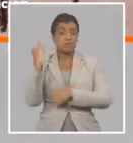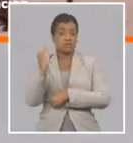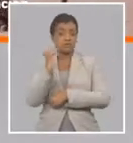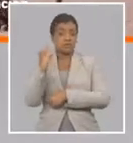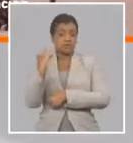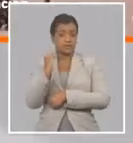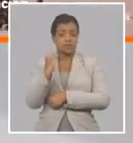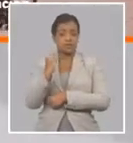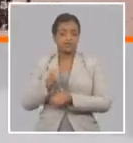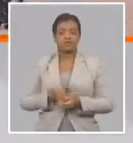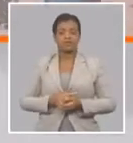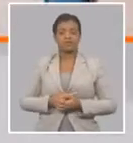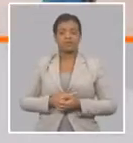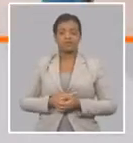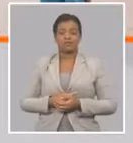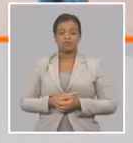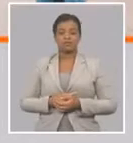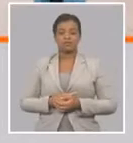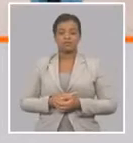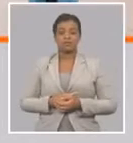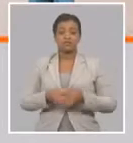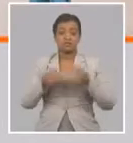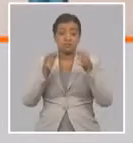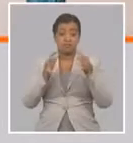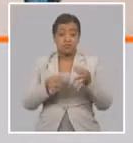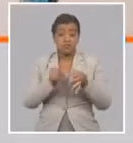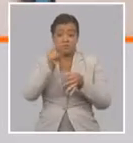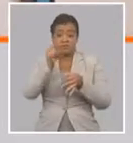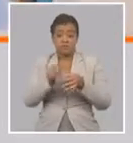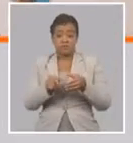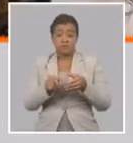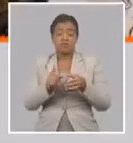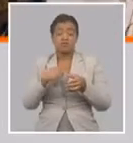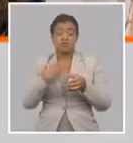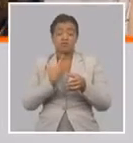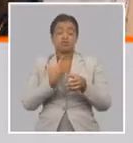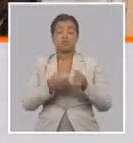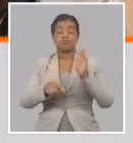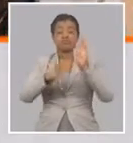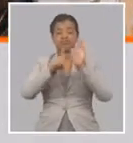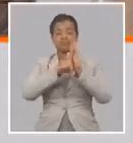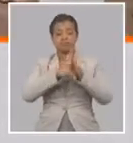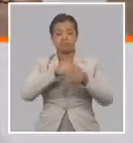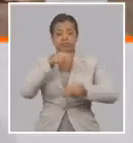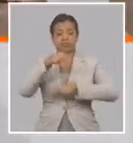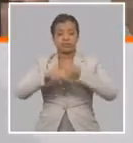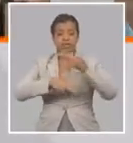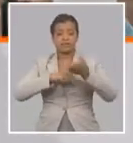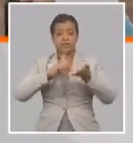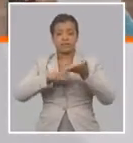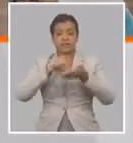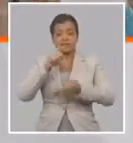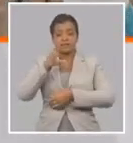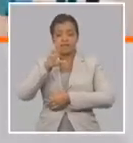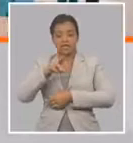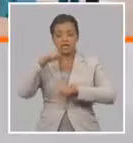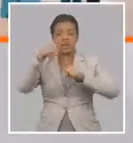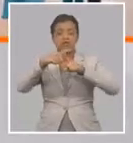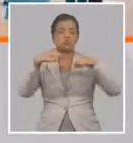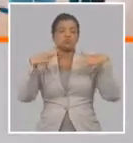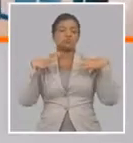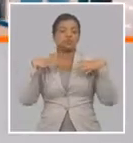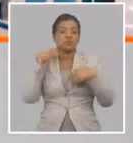pero cuál está establecido en nuestro protocolo que solamente se le realiza a todo aquel turista